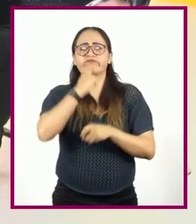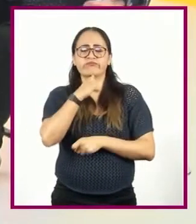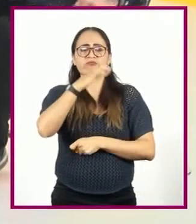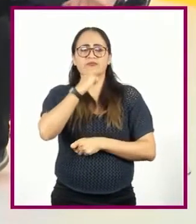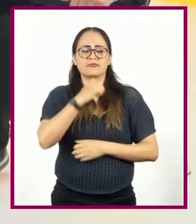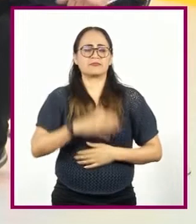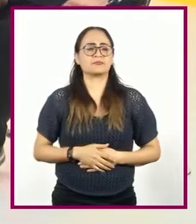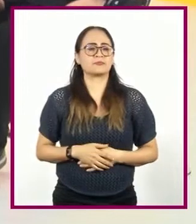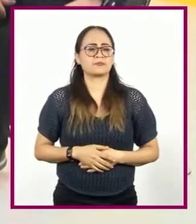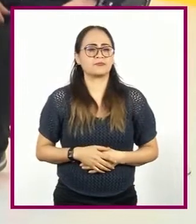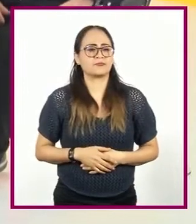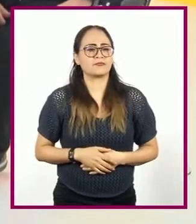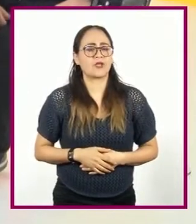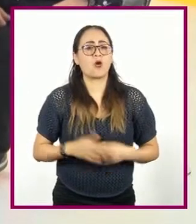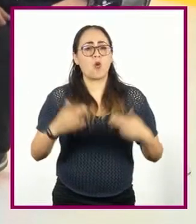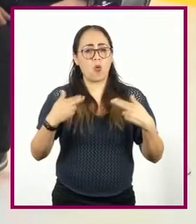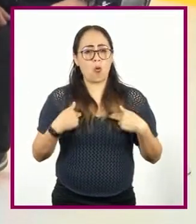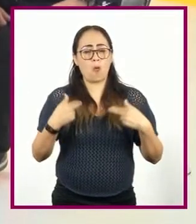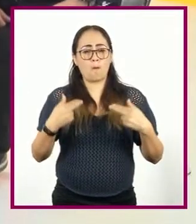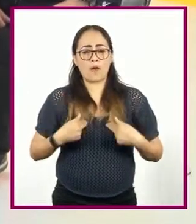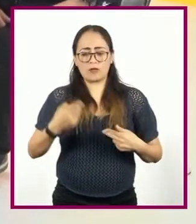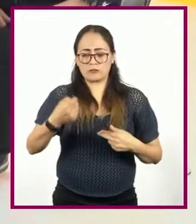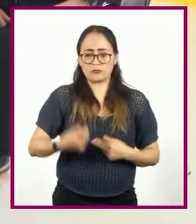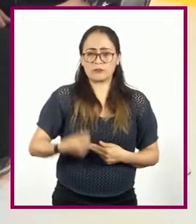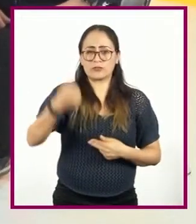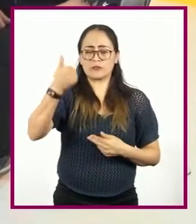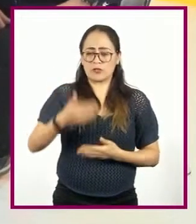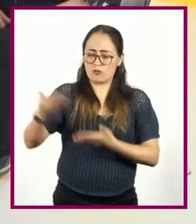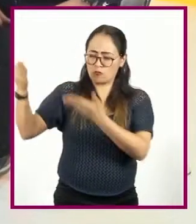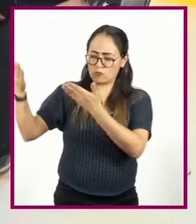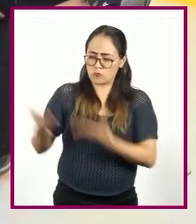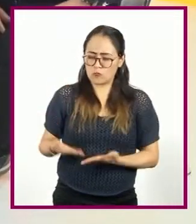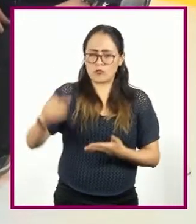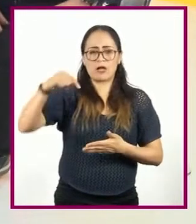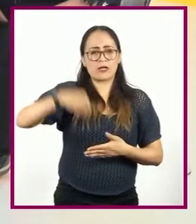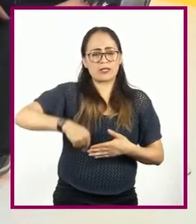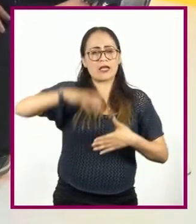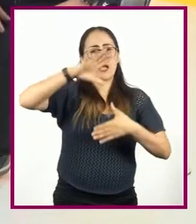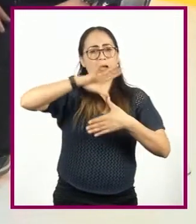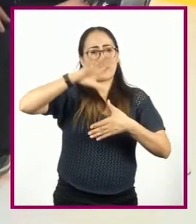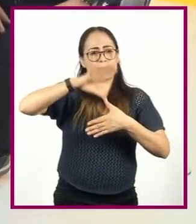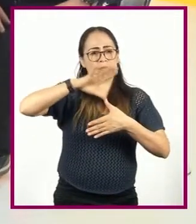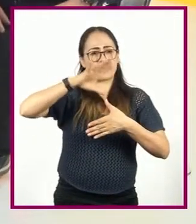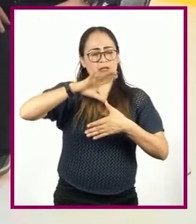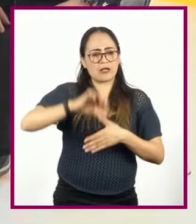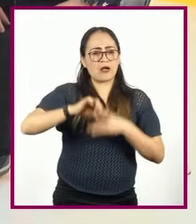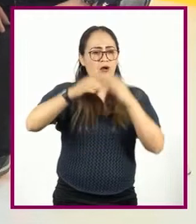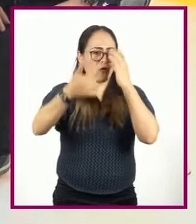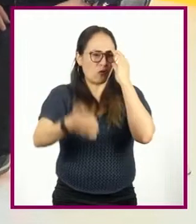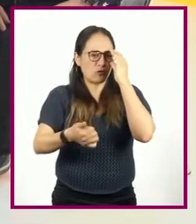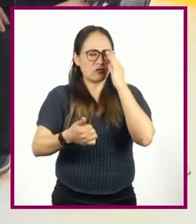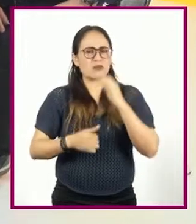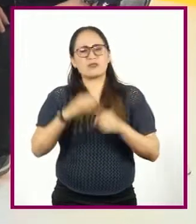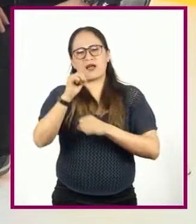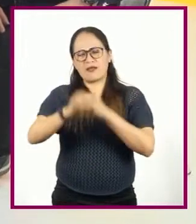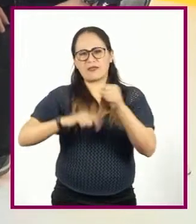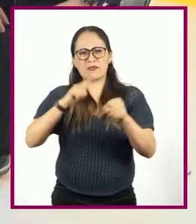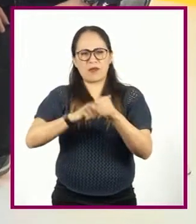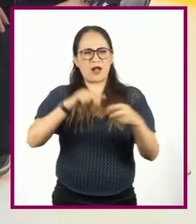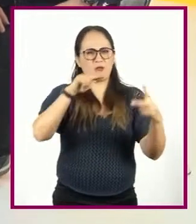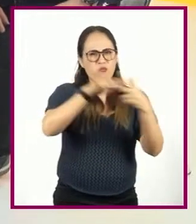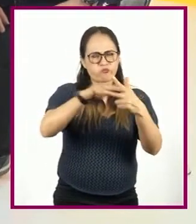Cuando los primeros humanos llegaron a América, después de matar al gliptodonte o al encontrarlo